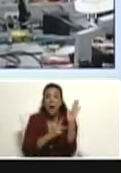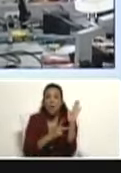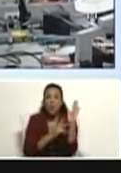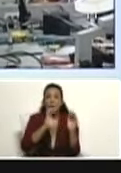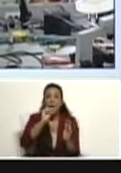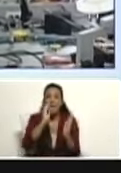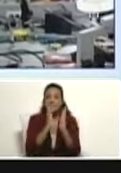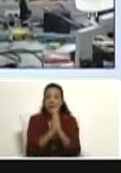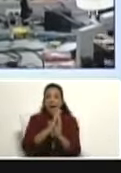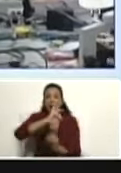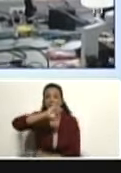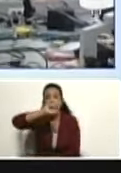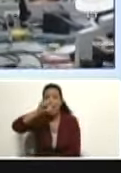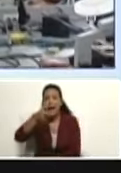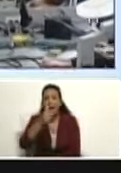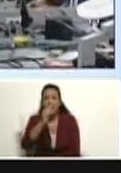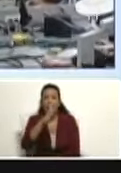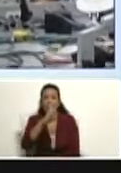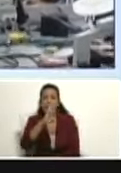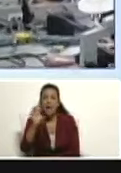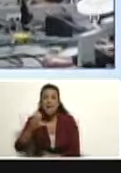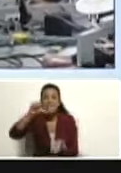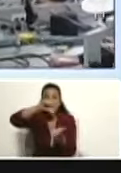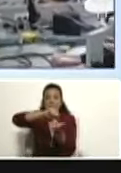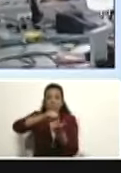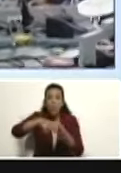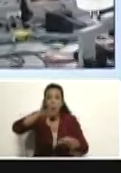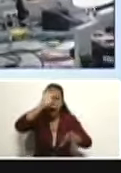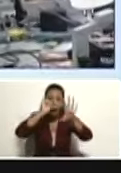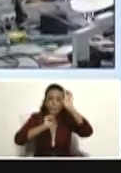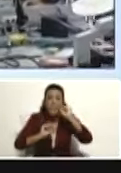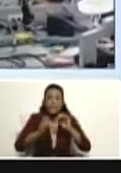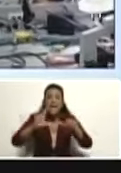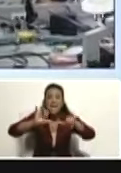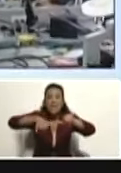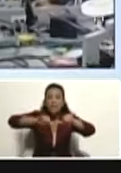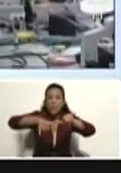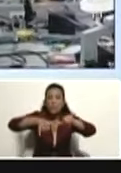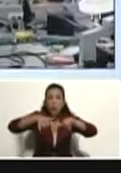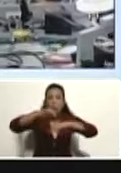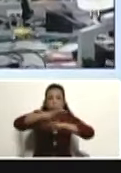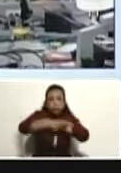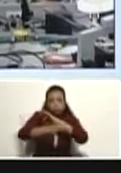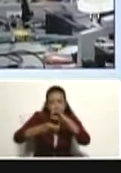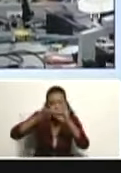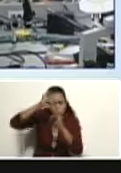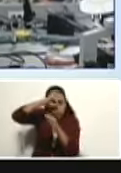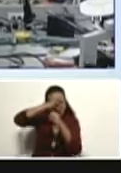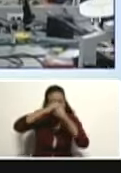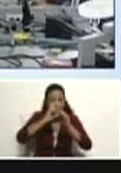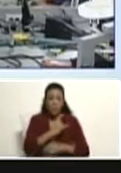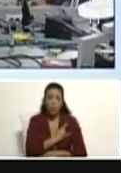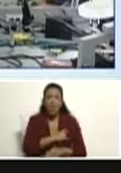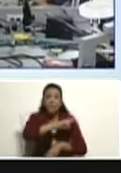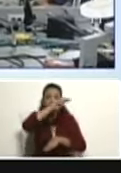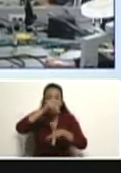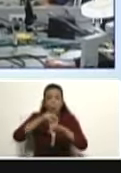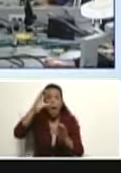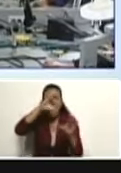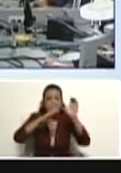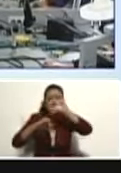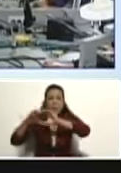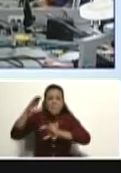Avenida Rómulo Gallegos, el Centro de Formación de Ingeniería Biomédica de la Universidad Nacional